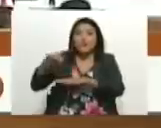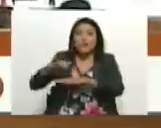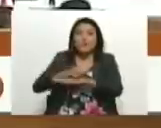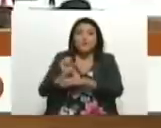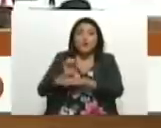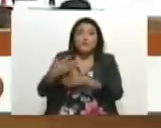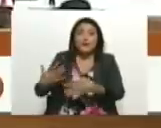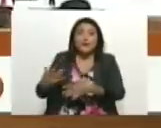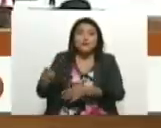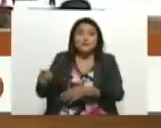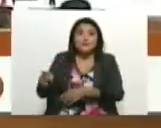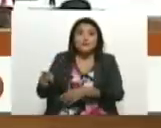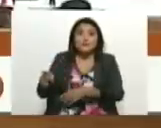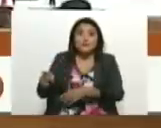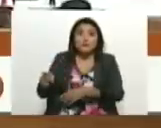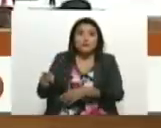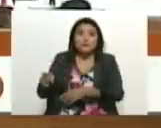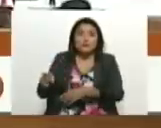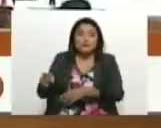está ahí.